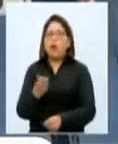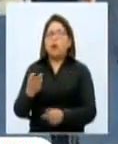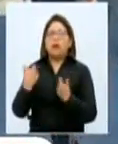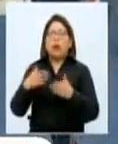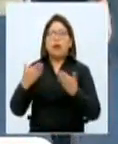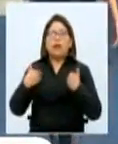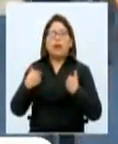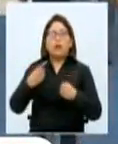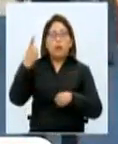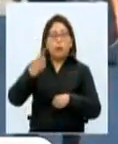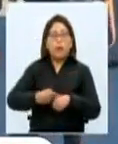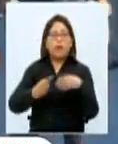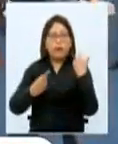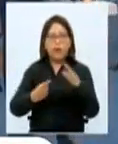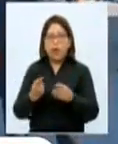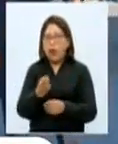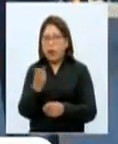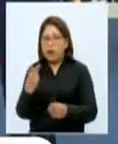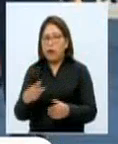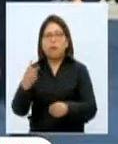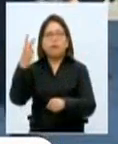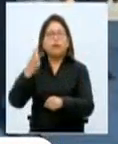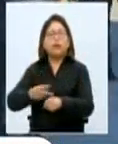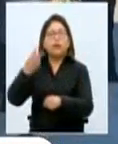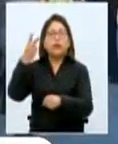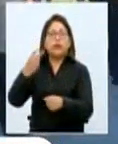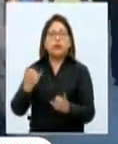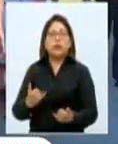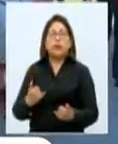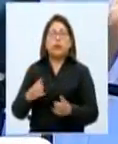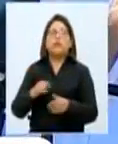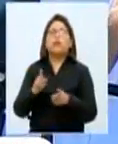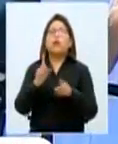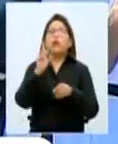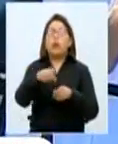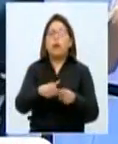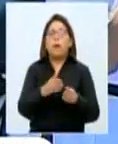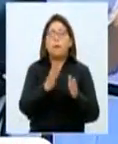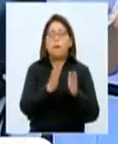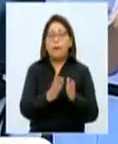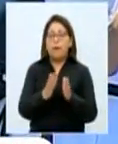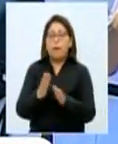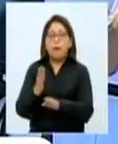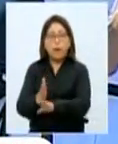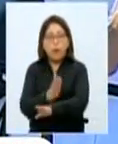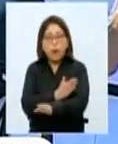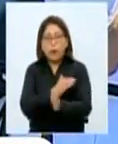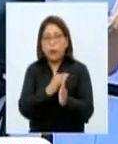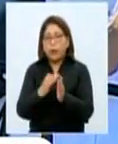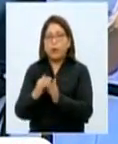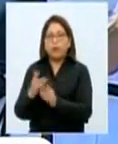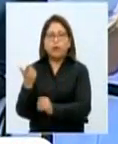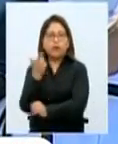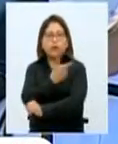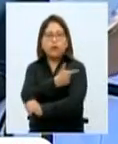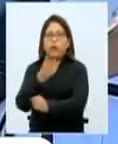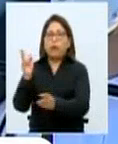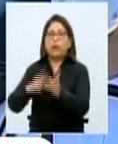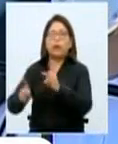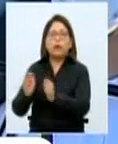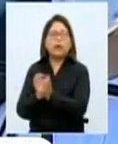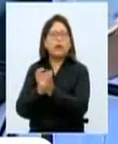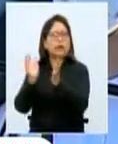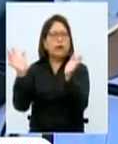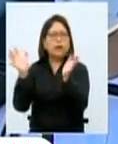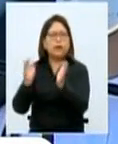dosis. Y ahora le toca al pueblo boliviano. Mañana estaremos iniciando el proceso